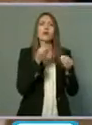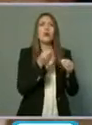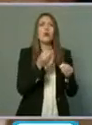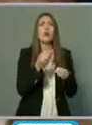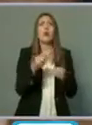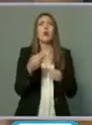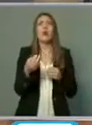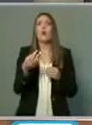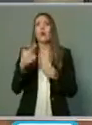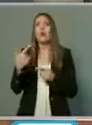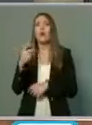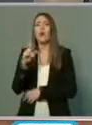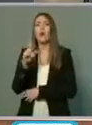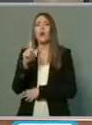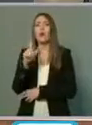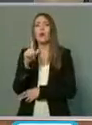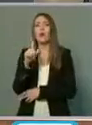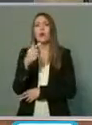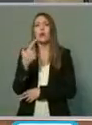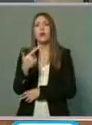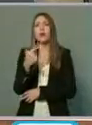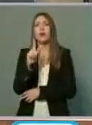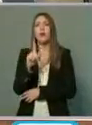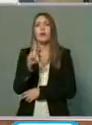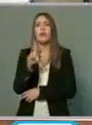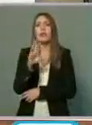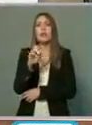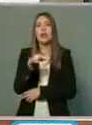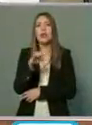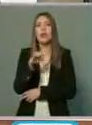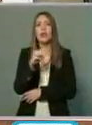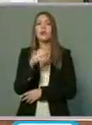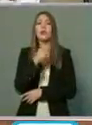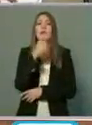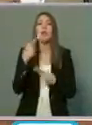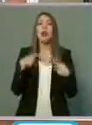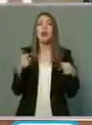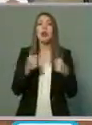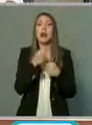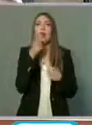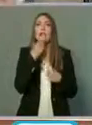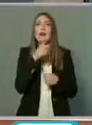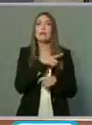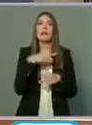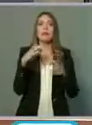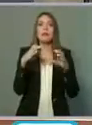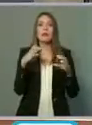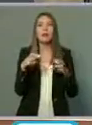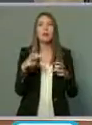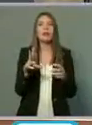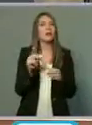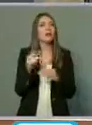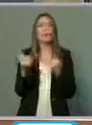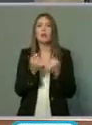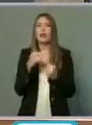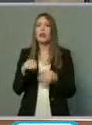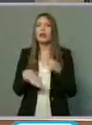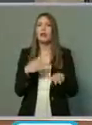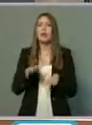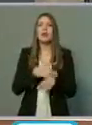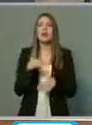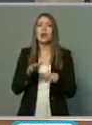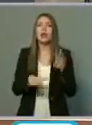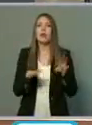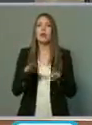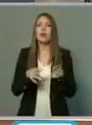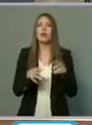glucémico. Exactamente, que es lo que tienen que cuidar las personas que viven con diabetes. No, ¿ok? oye, y todos, porque luego te comes ahí un refresquito y unas papas y un